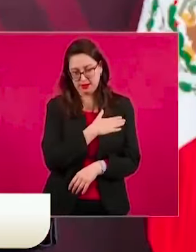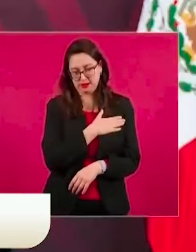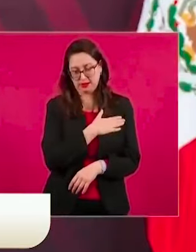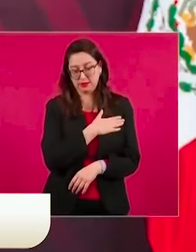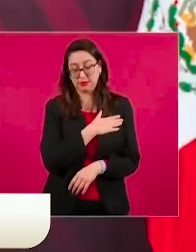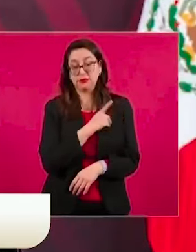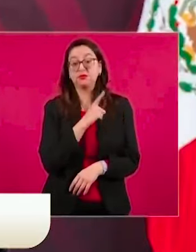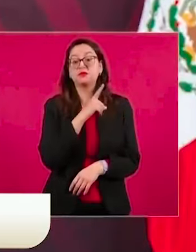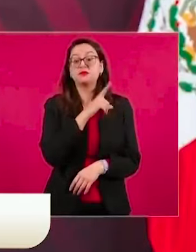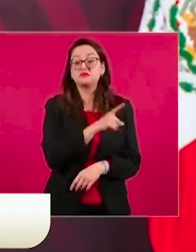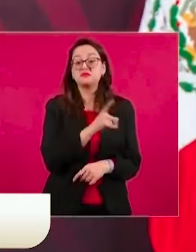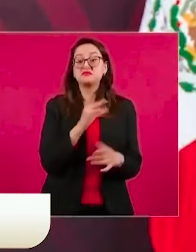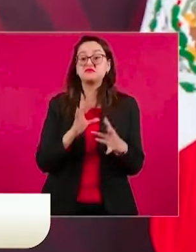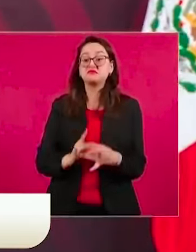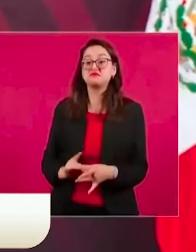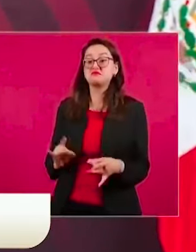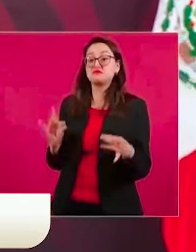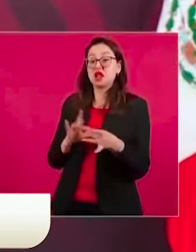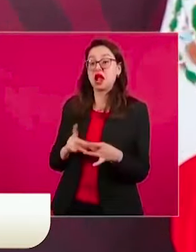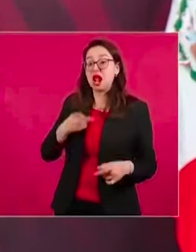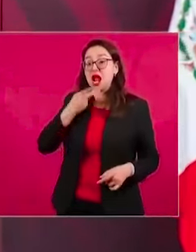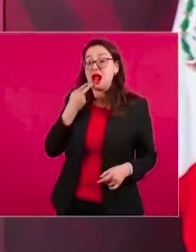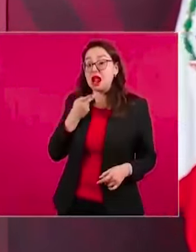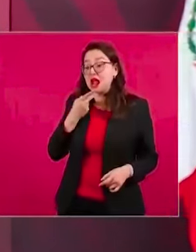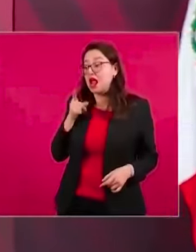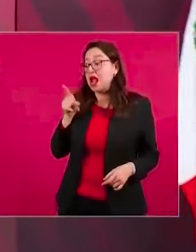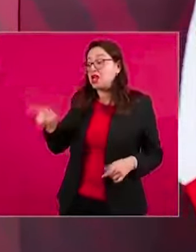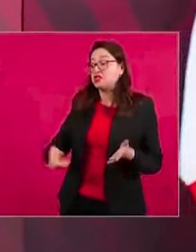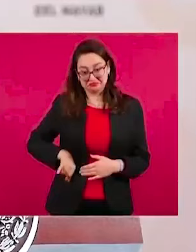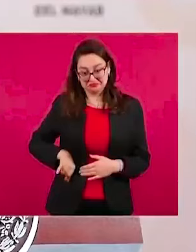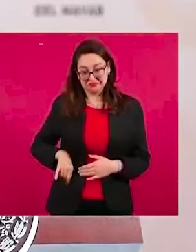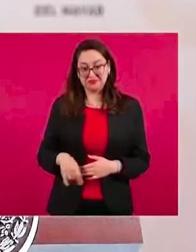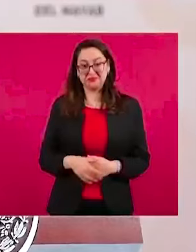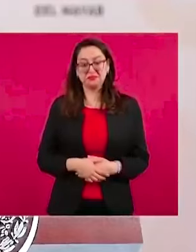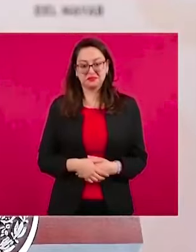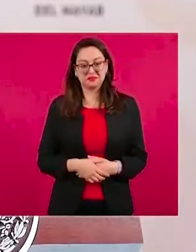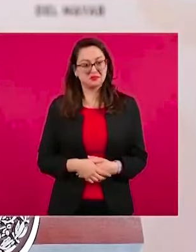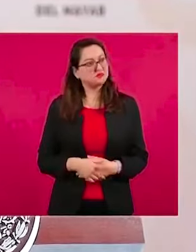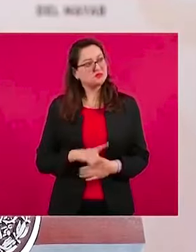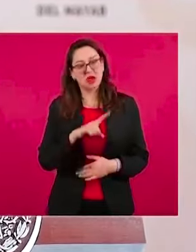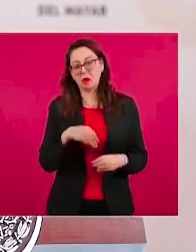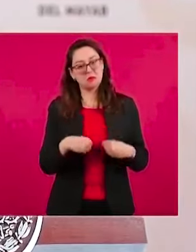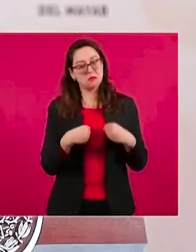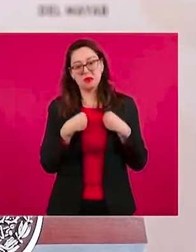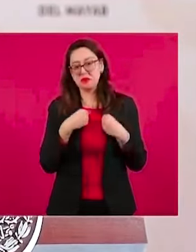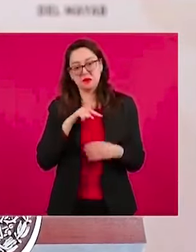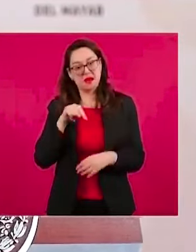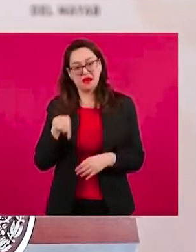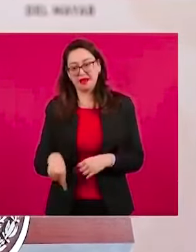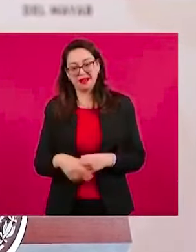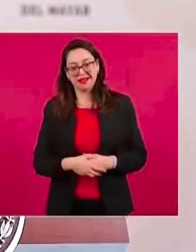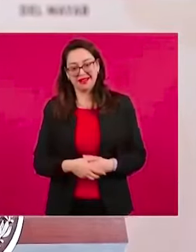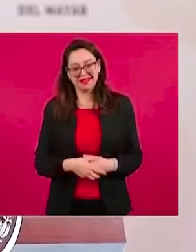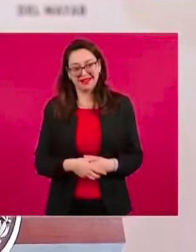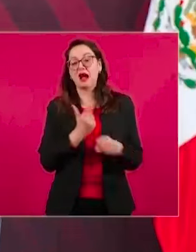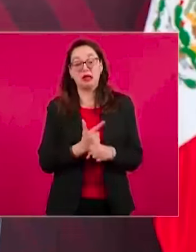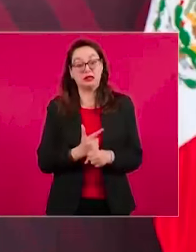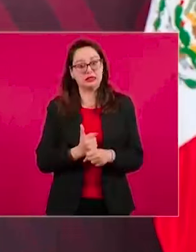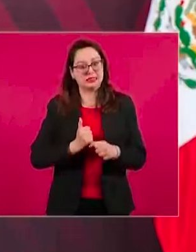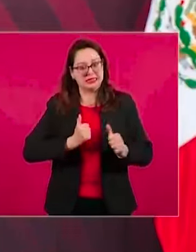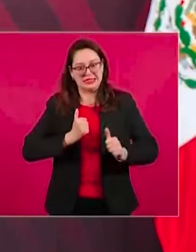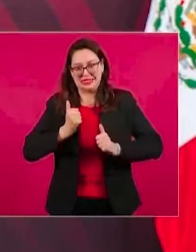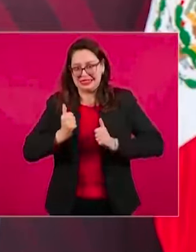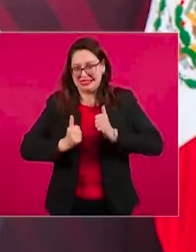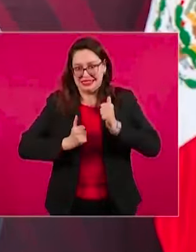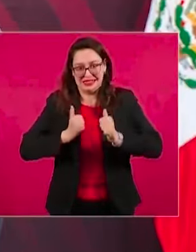está hablando de la escasez de agua porque ya se está queriendo politizar